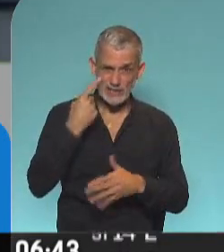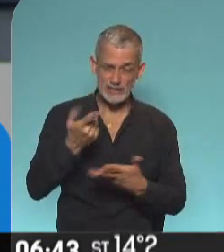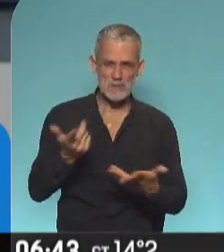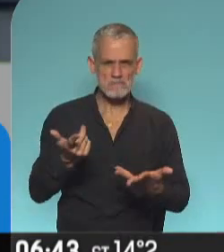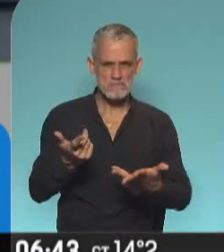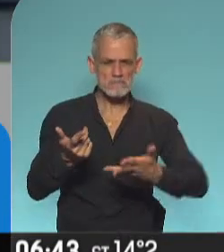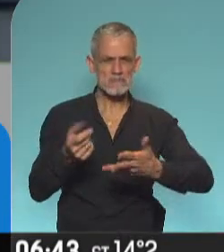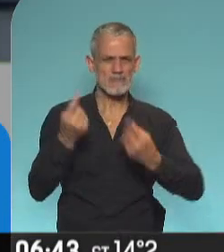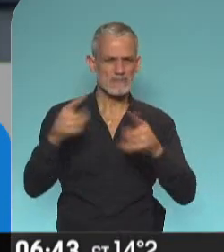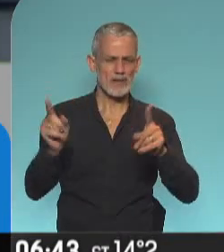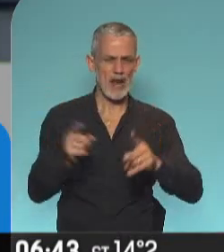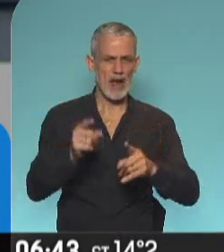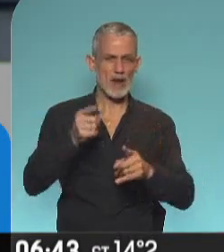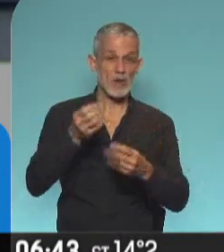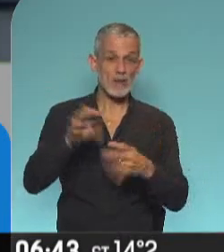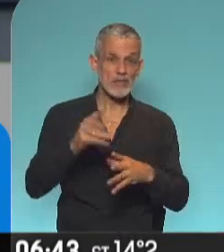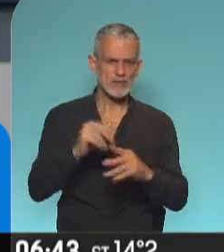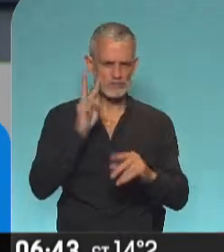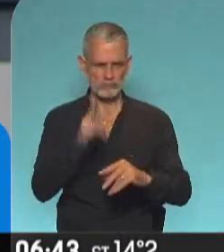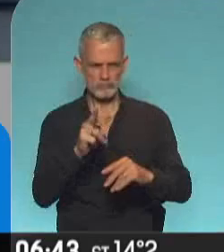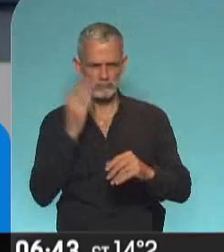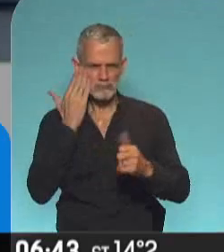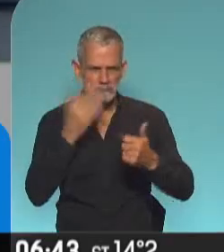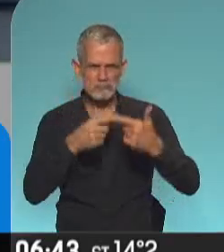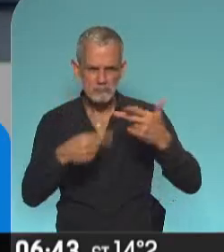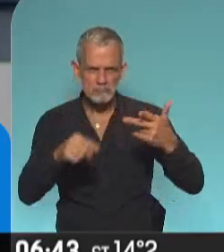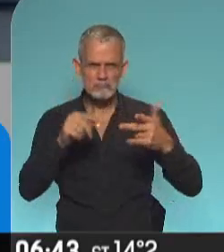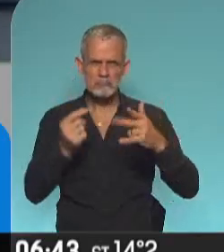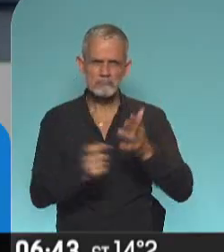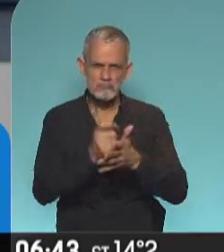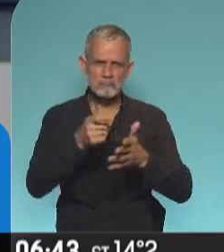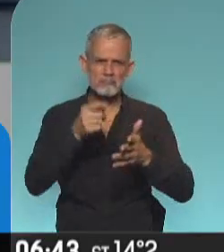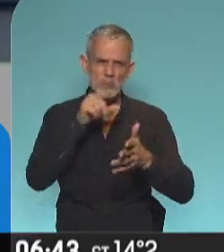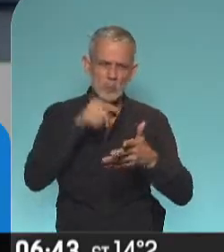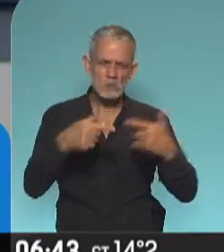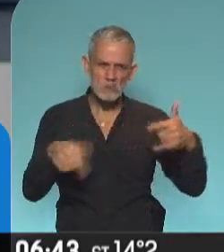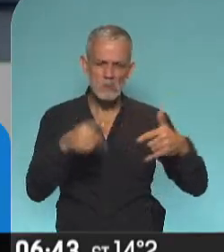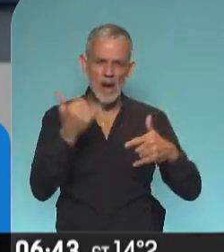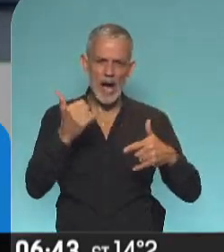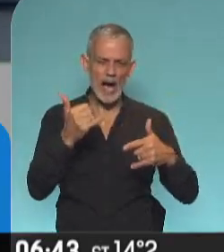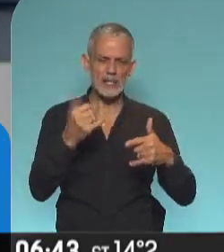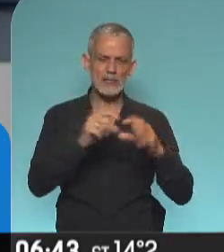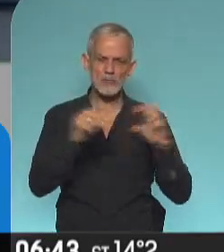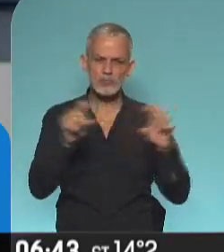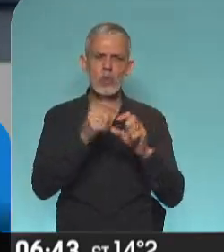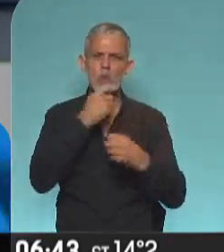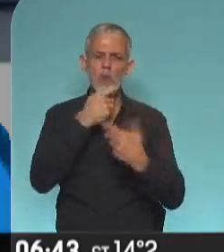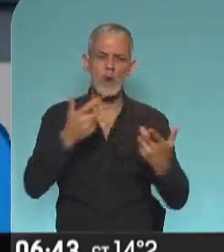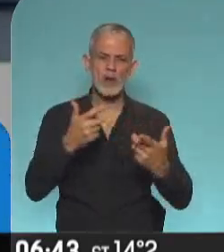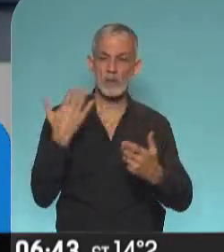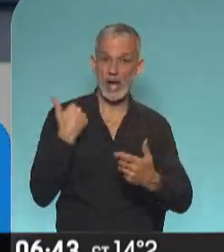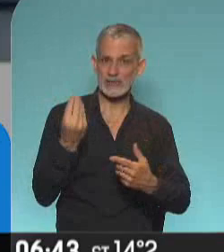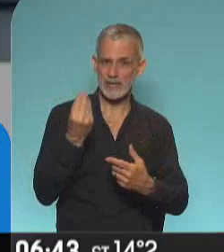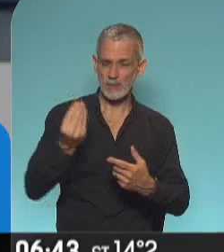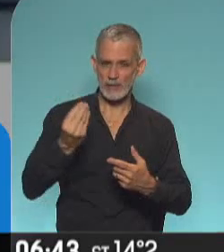empiezan a aparecer ahora, y empiezan a aparecer ahora también algunas otras señales que habría que marcar. El caso de lo que ocurrió